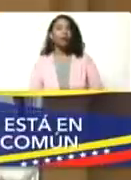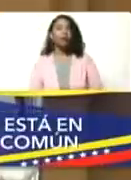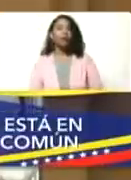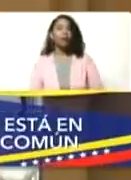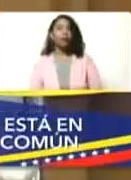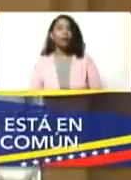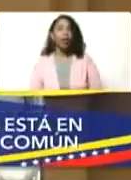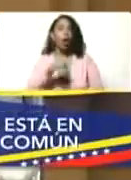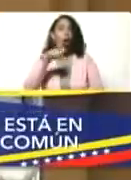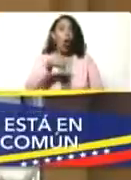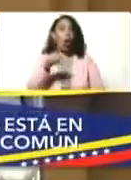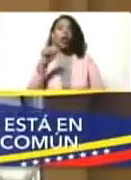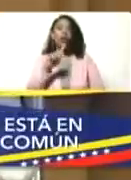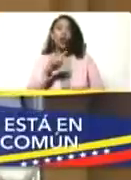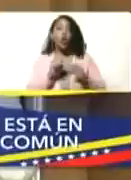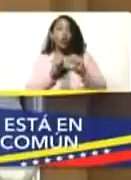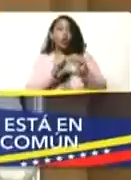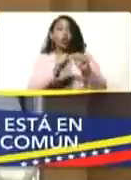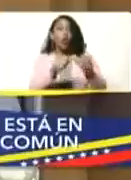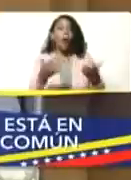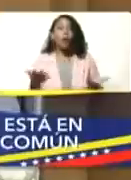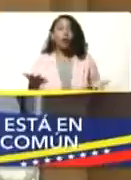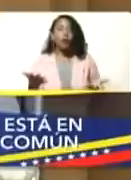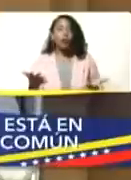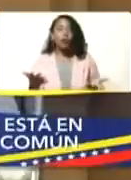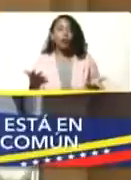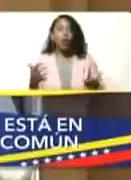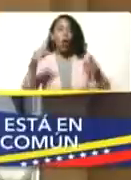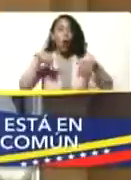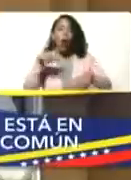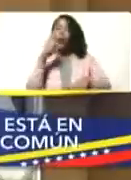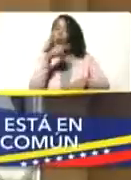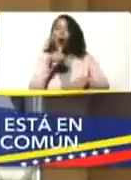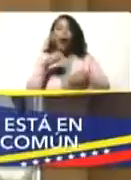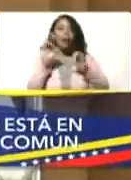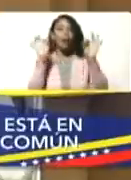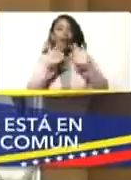Hoy no seguimos, hoy no hay nada que seguir.